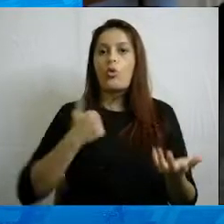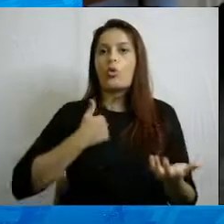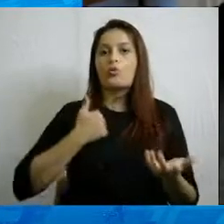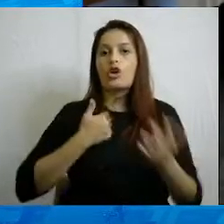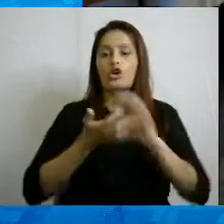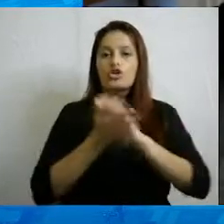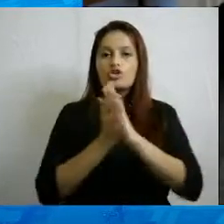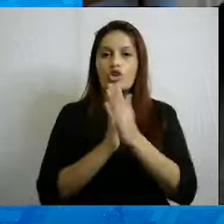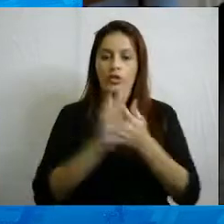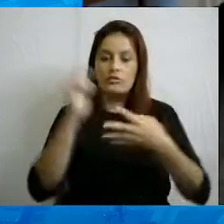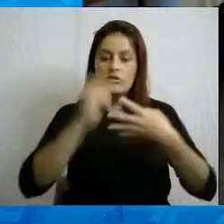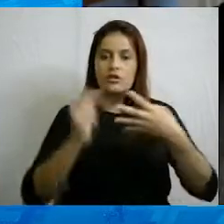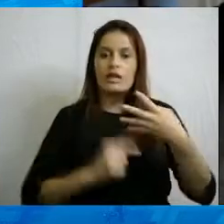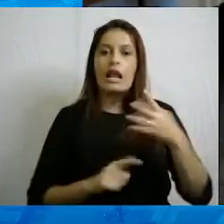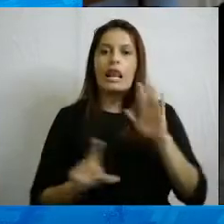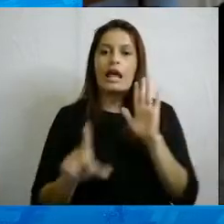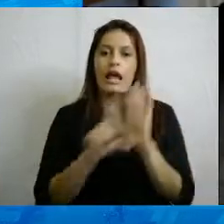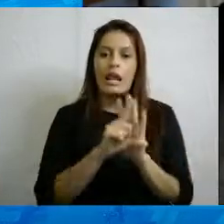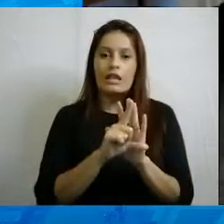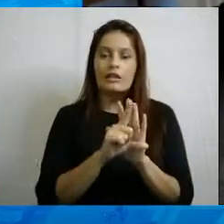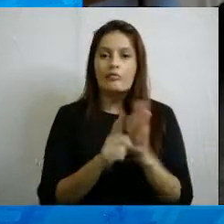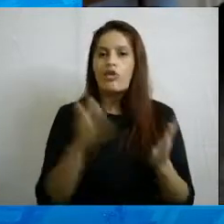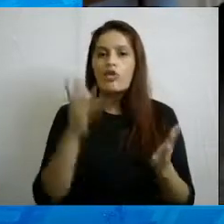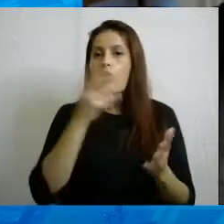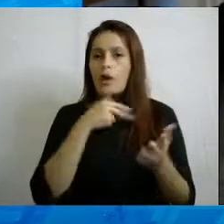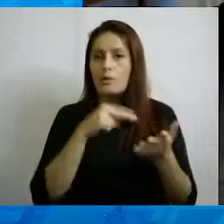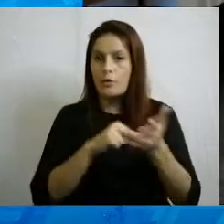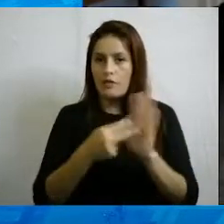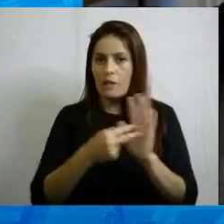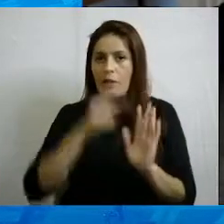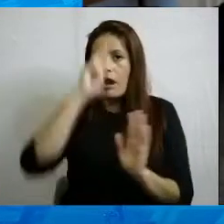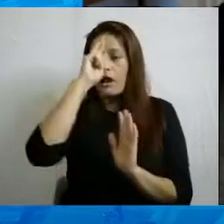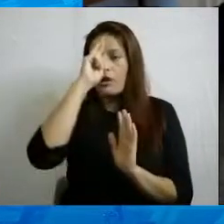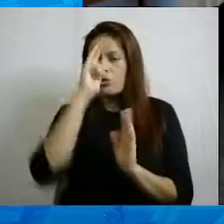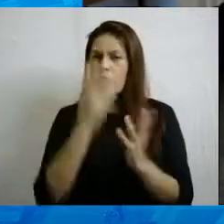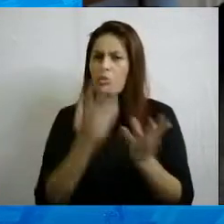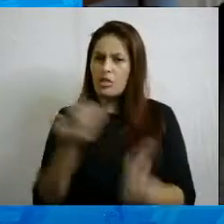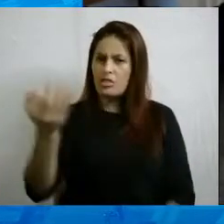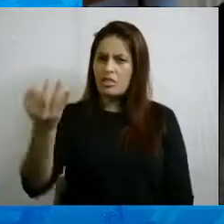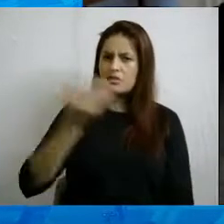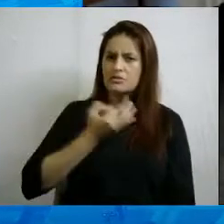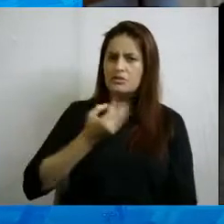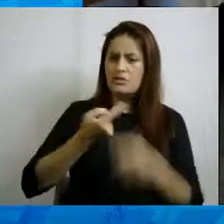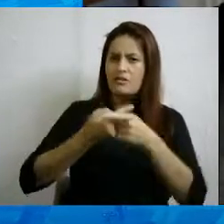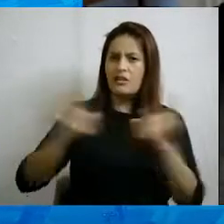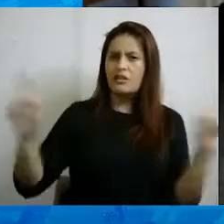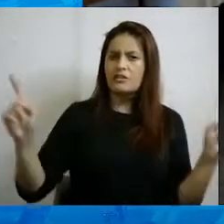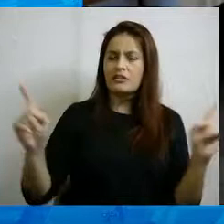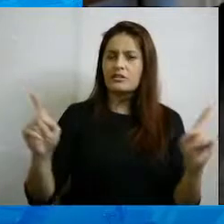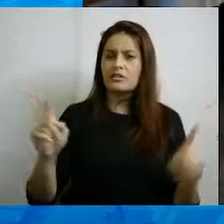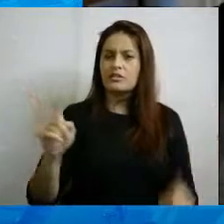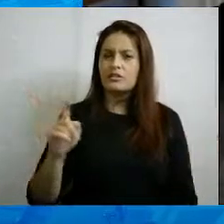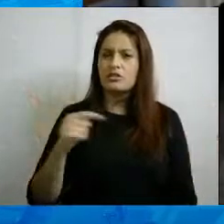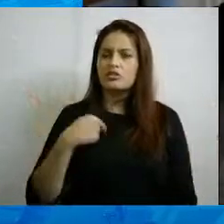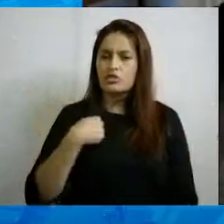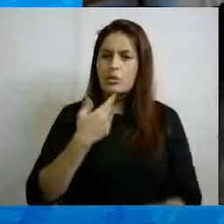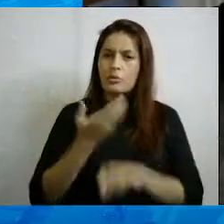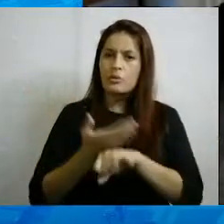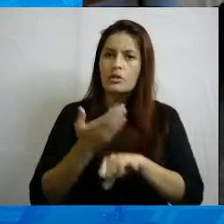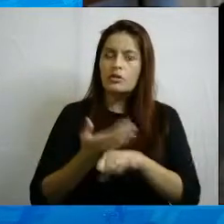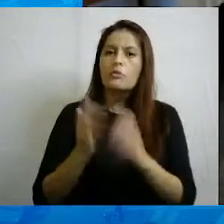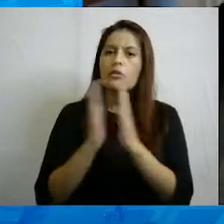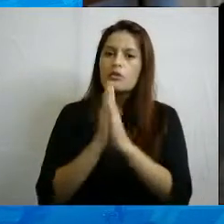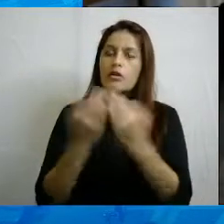la normativa legal y que no ha habido nada extraño. Sin embargo, usted ha señalado otra cosa, por lo tanto, yo le pido, por favor, que nos